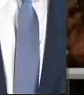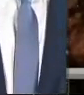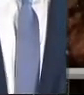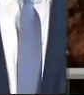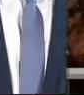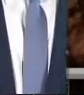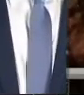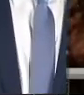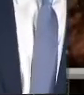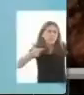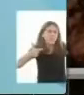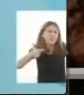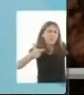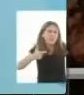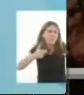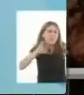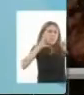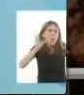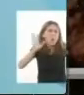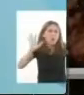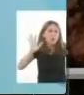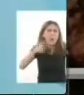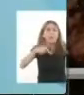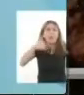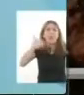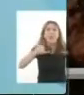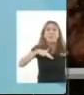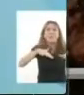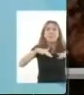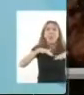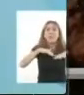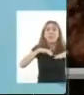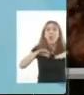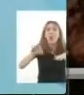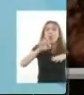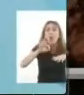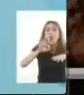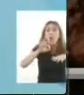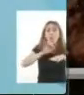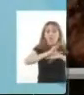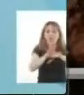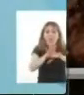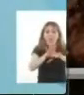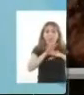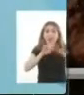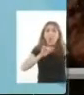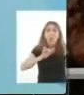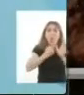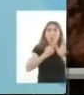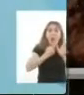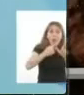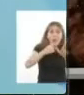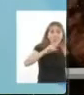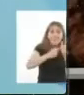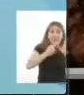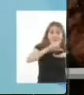mí a tomar medidas en los distintos distritos se va a pasarle por el río como